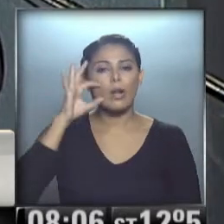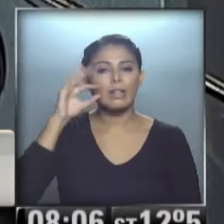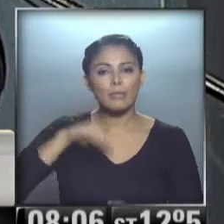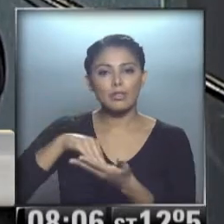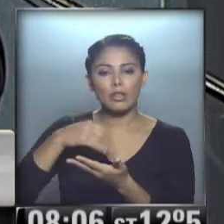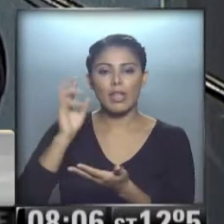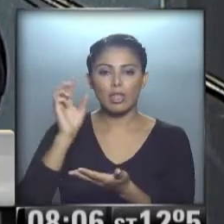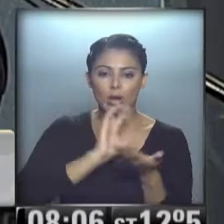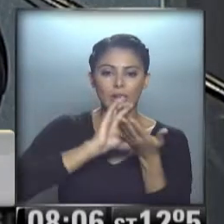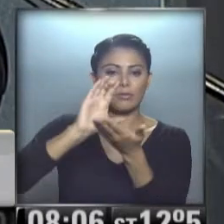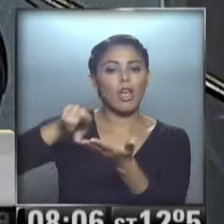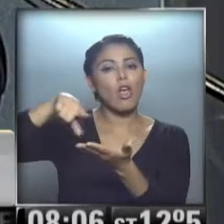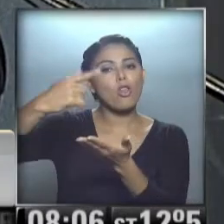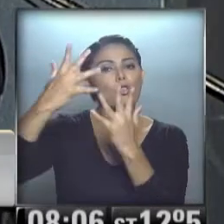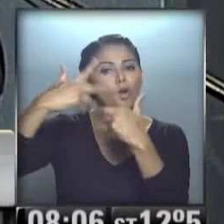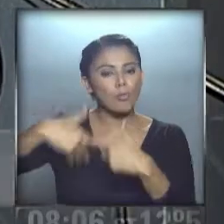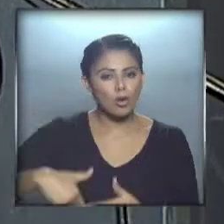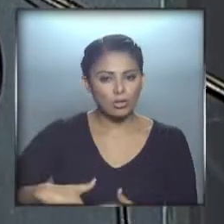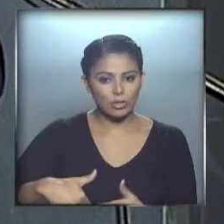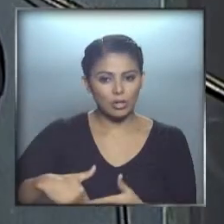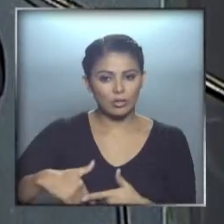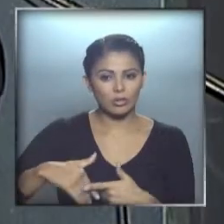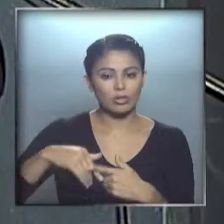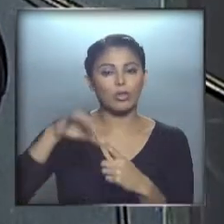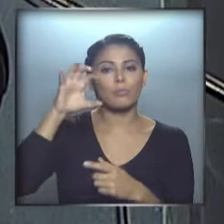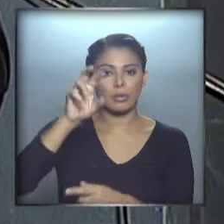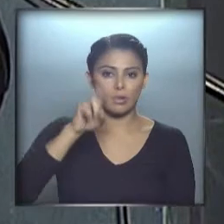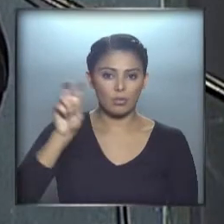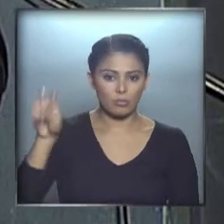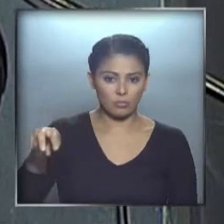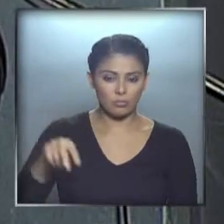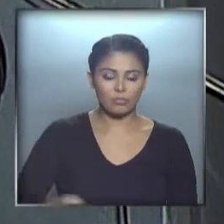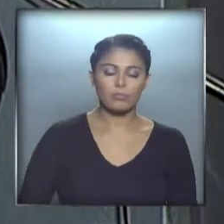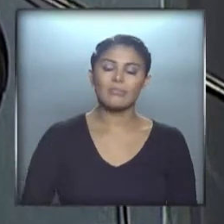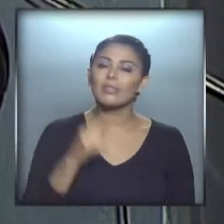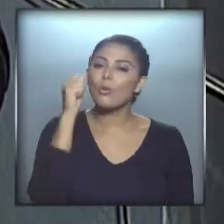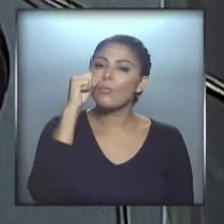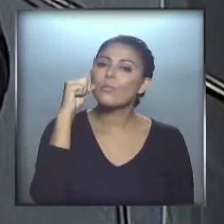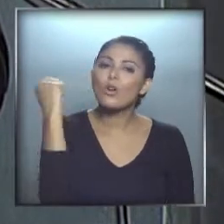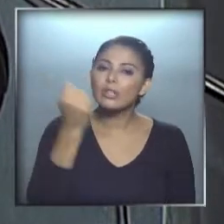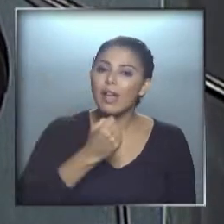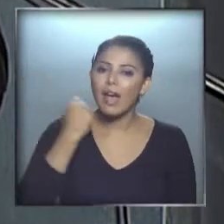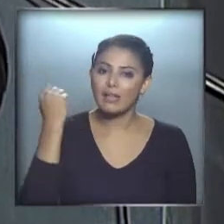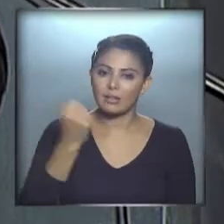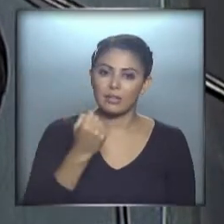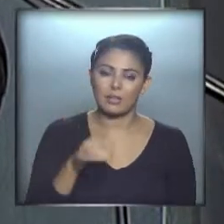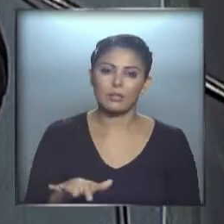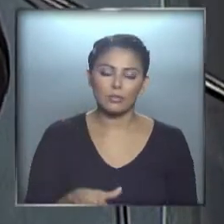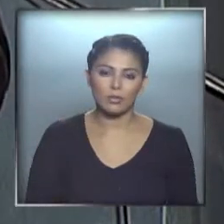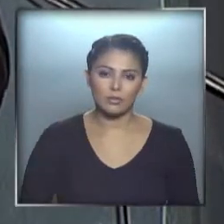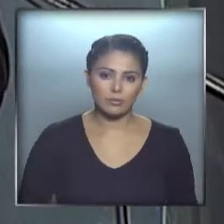dólares en otro proyecto en Chigüidos, en Neuquén. Es muy importante este hecho